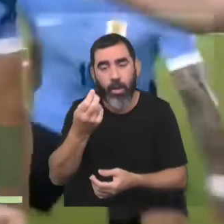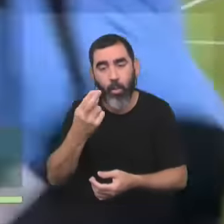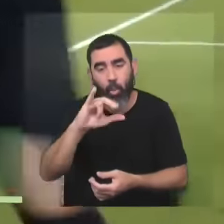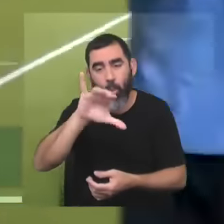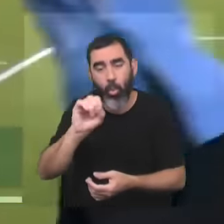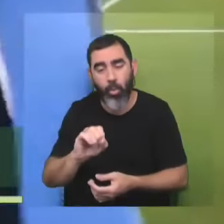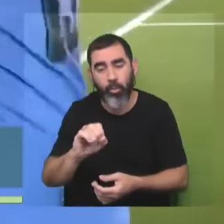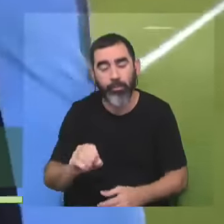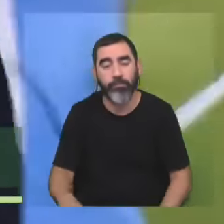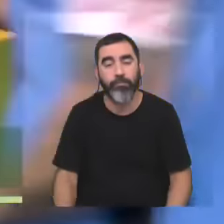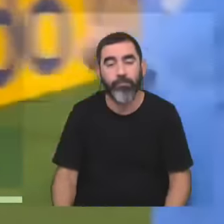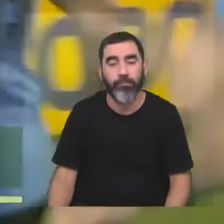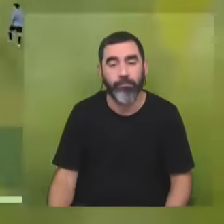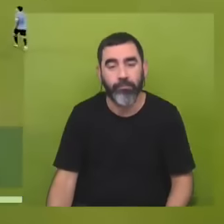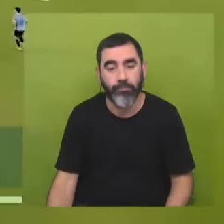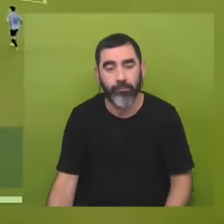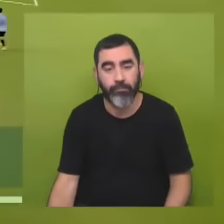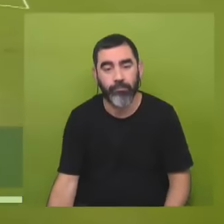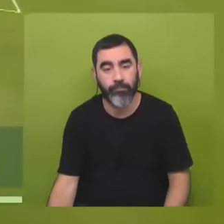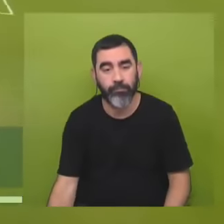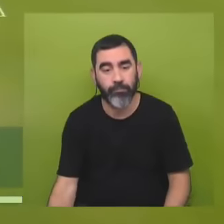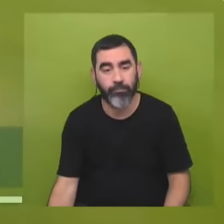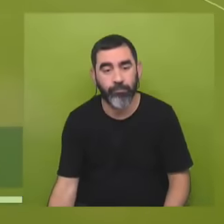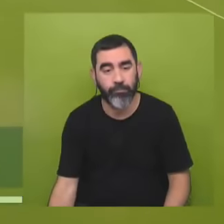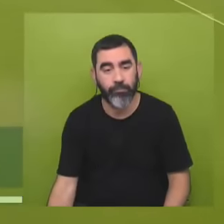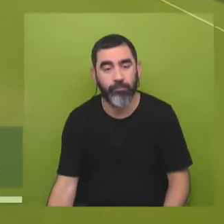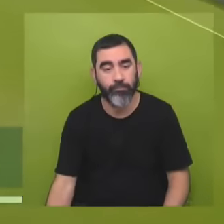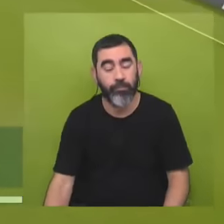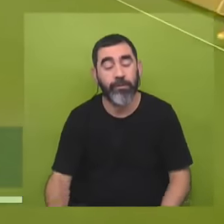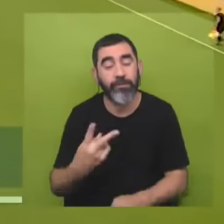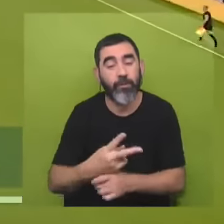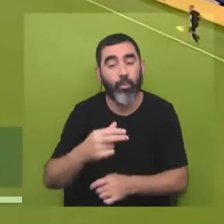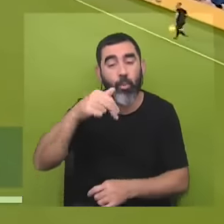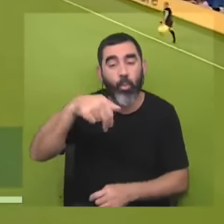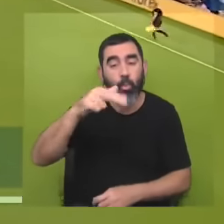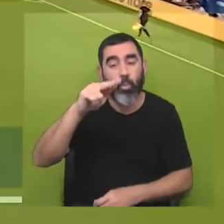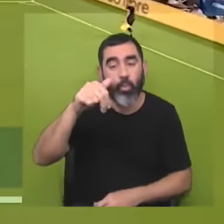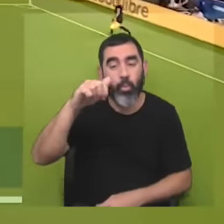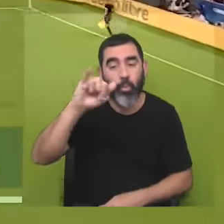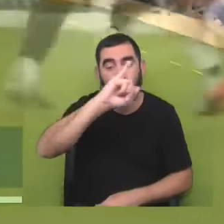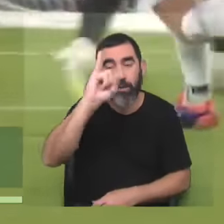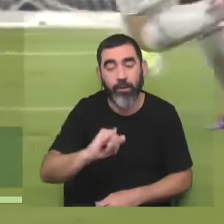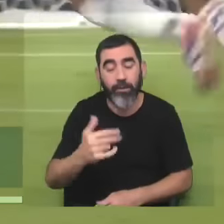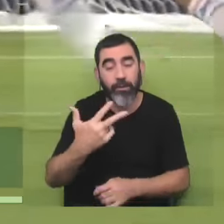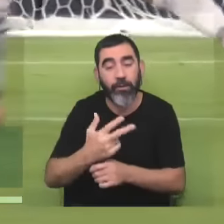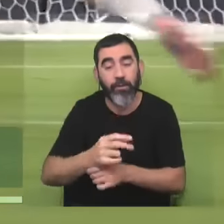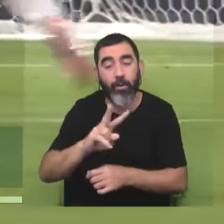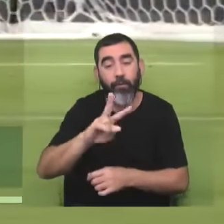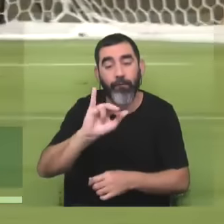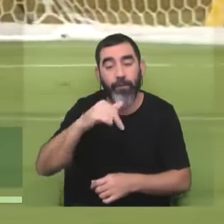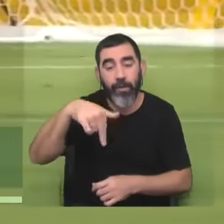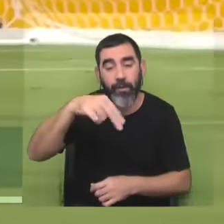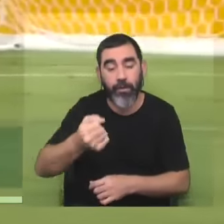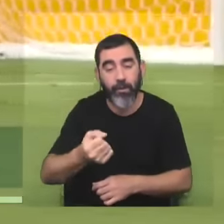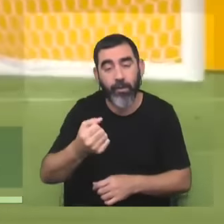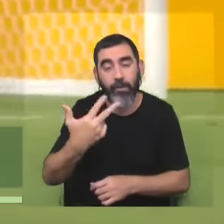cuando perdieron la pelota el resultado definitivo fue 3 a 1 con goles de Maximiliano Araujo Darwin Núñez y Matías viña para la Celeste y